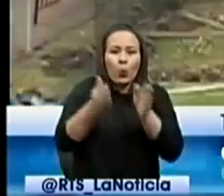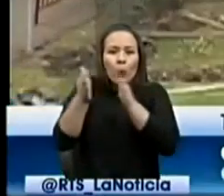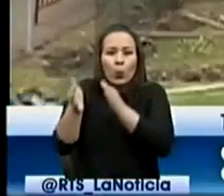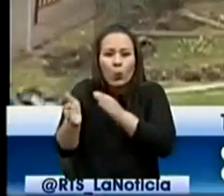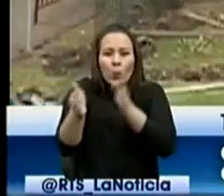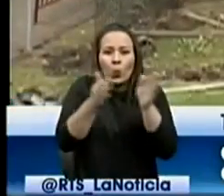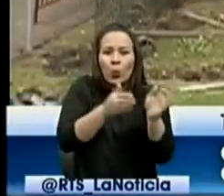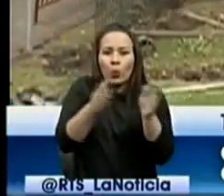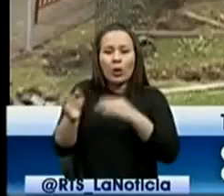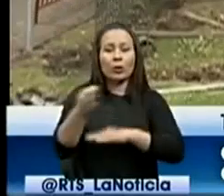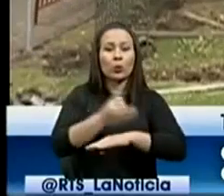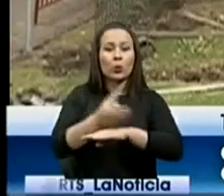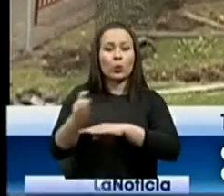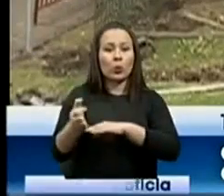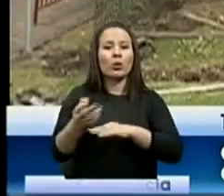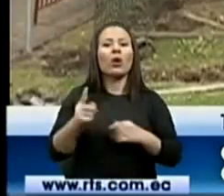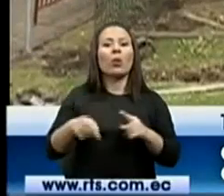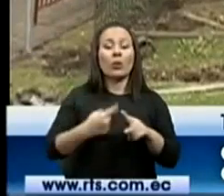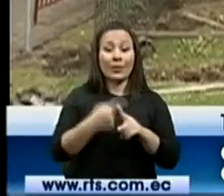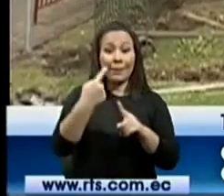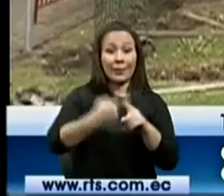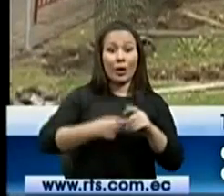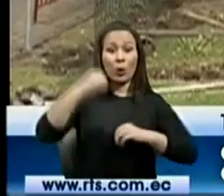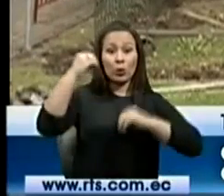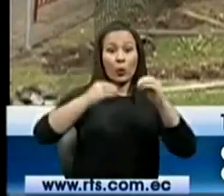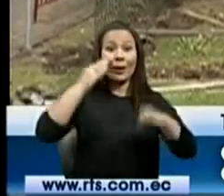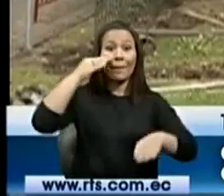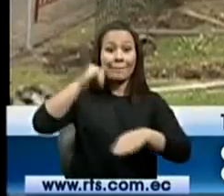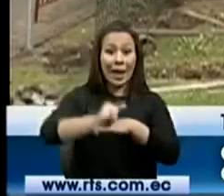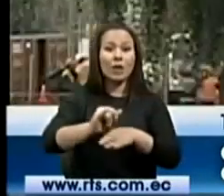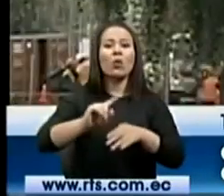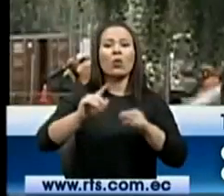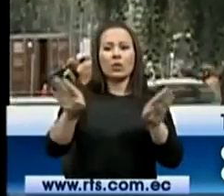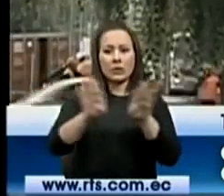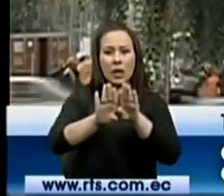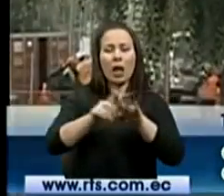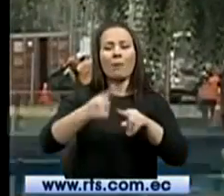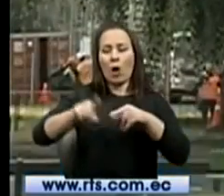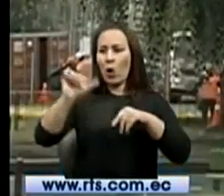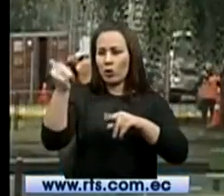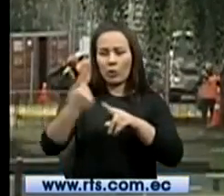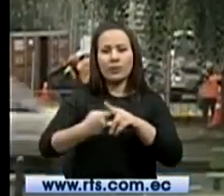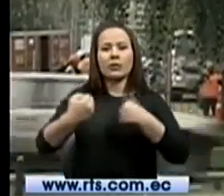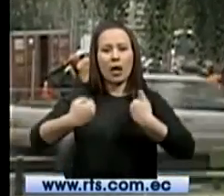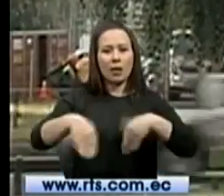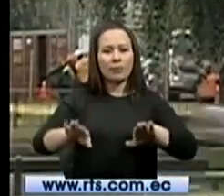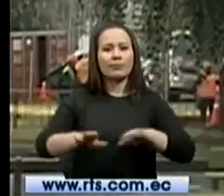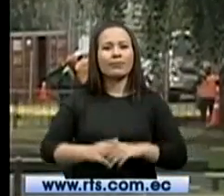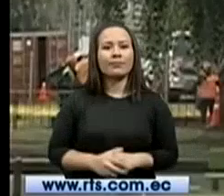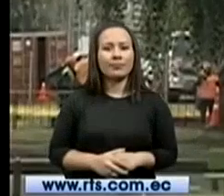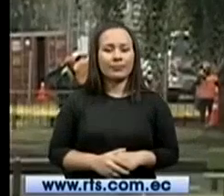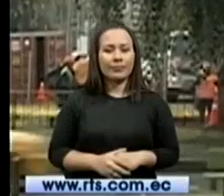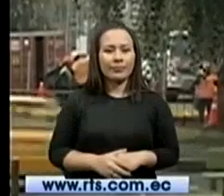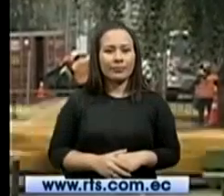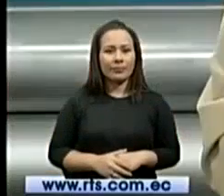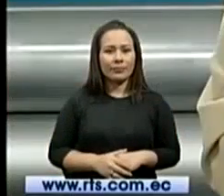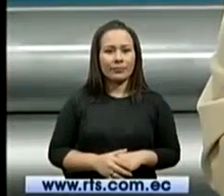entre el mes de mayo y octubre, que es cuando se corta esa vía, para luego reponerla. En Quito informó Alison